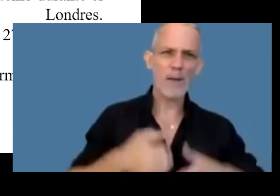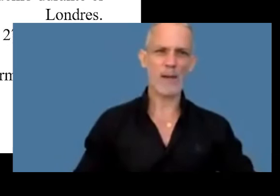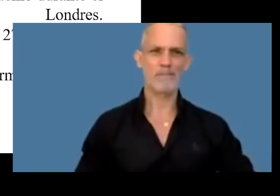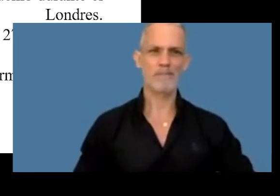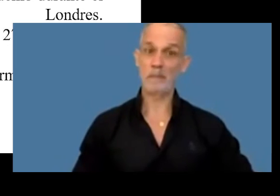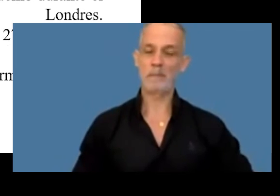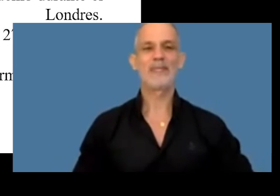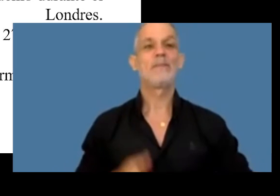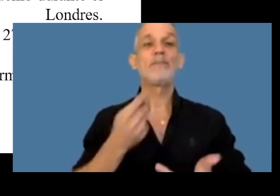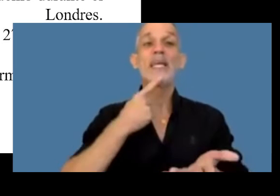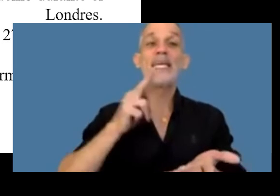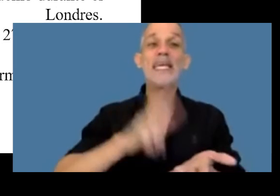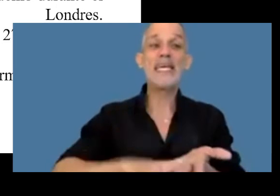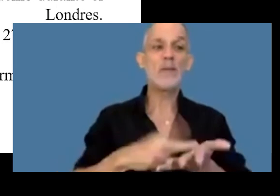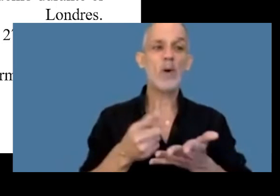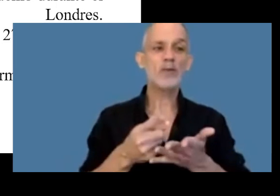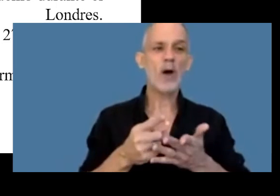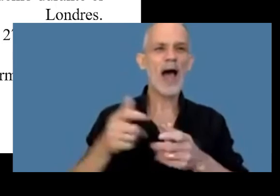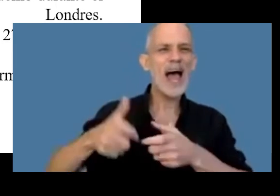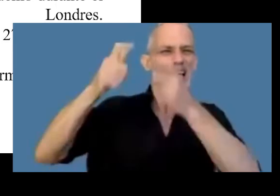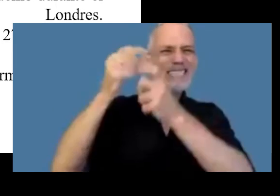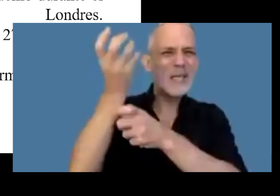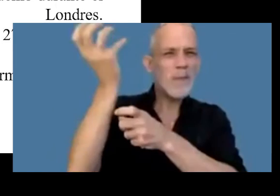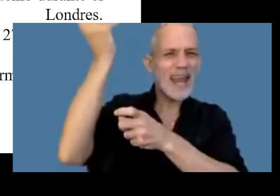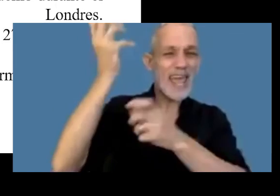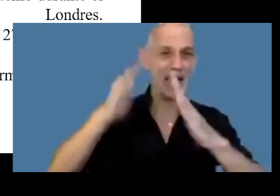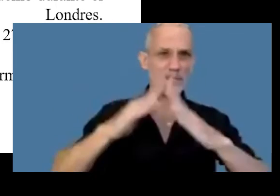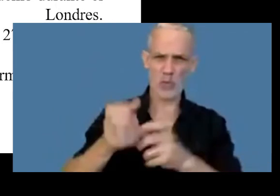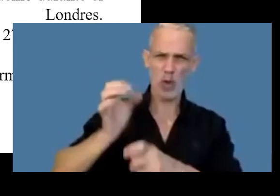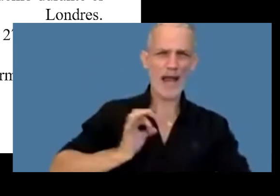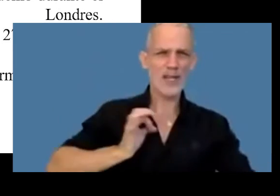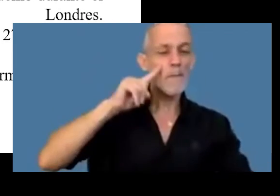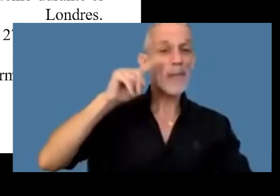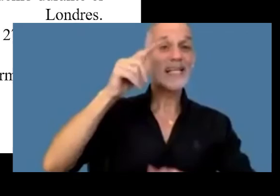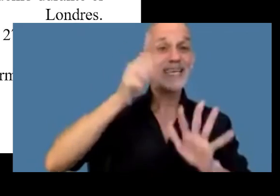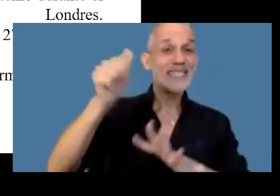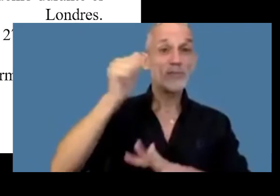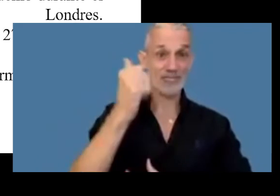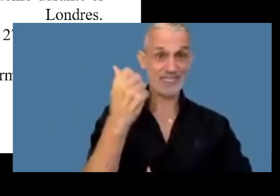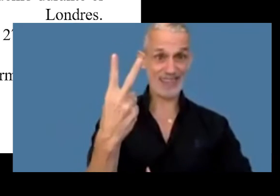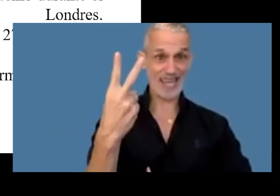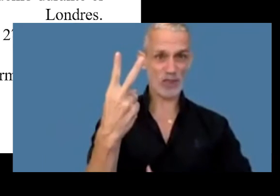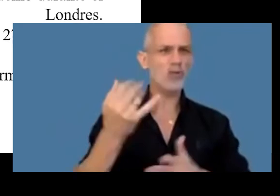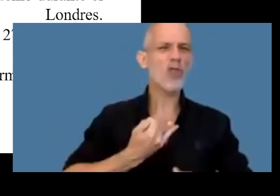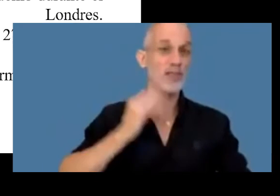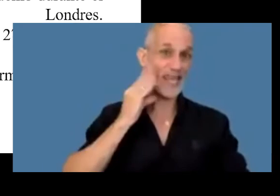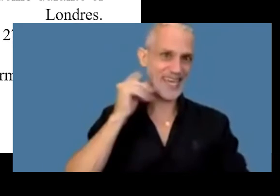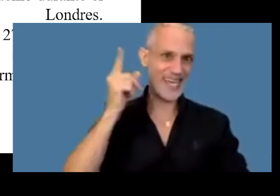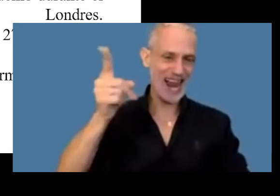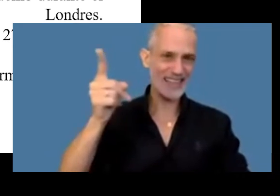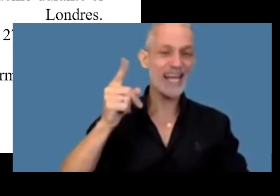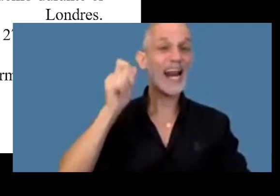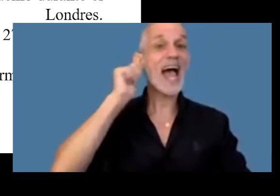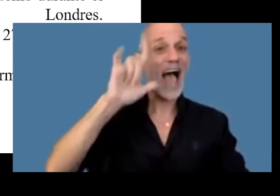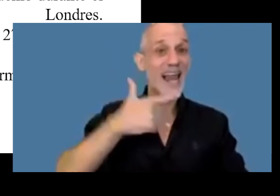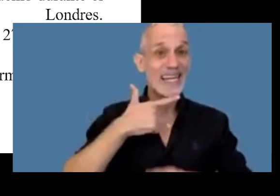El impuesto a las chimeneas. Este nació en 1662, se aplicó en Inglaterra y Gales,